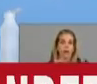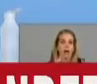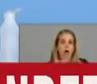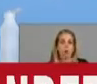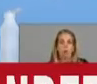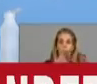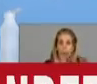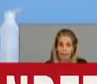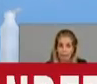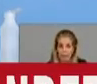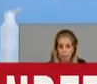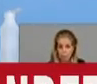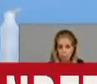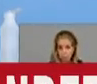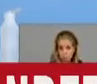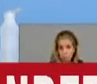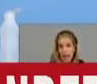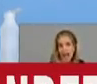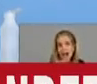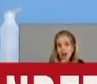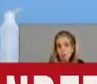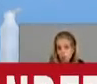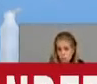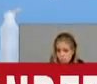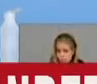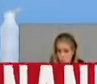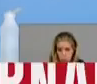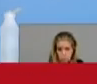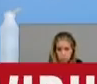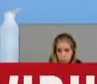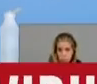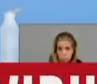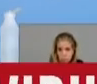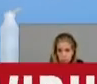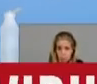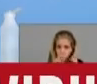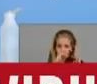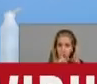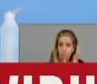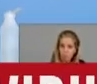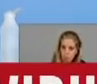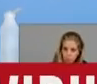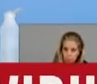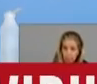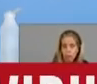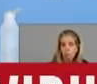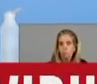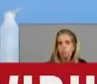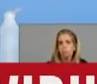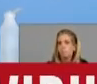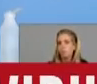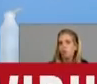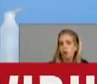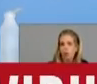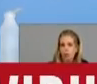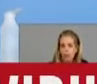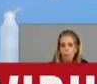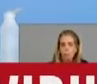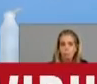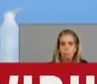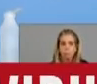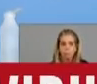tapa nariz y boca y de la distancia social, que me parece, y del lavado de manos, a veces el gobierno tendría que volver a utilizar los